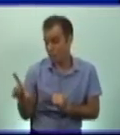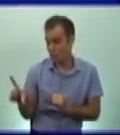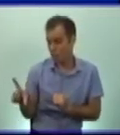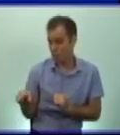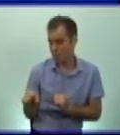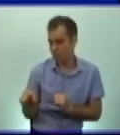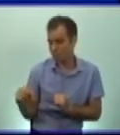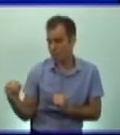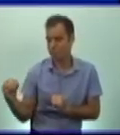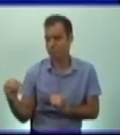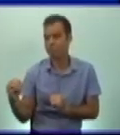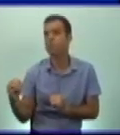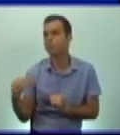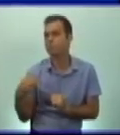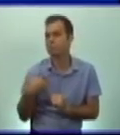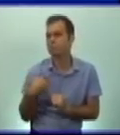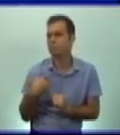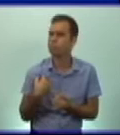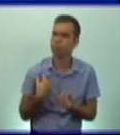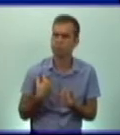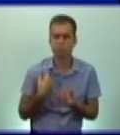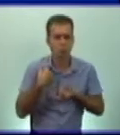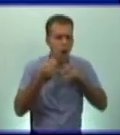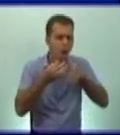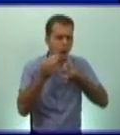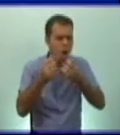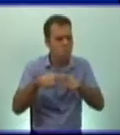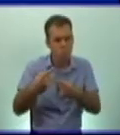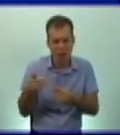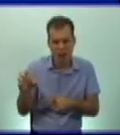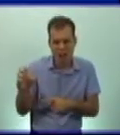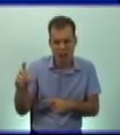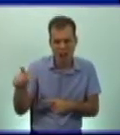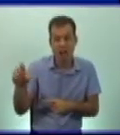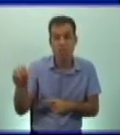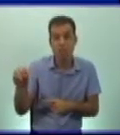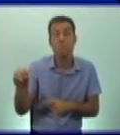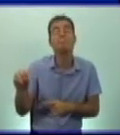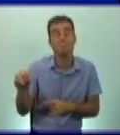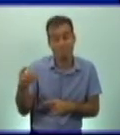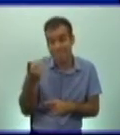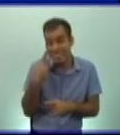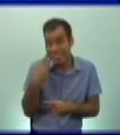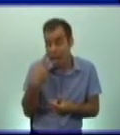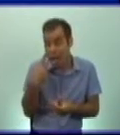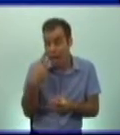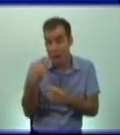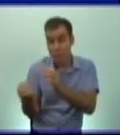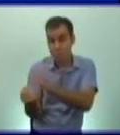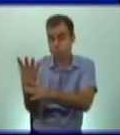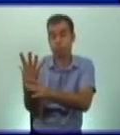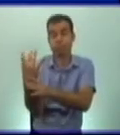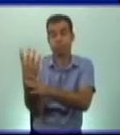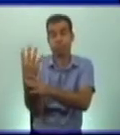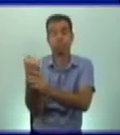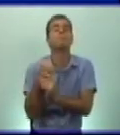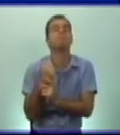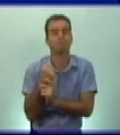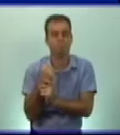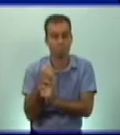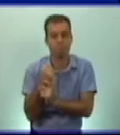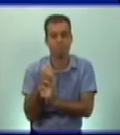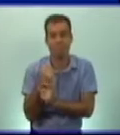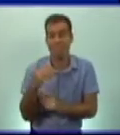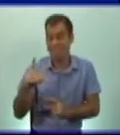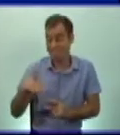Si me pidieran justificar por qué es exotérmica, es por el desprendimiento de energía. El delta H solamente es la forma en